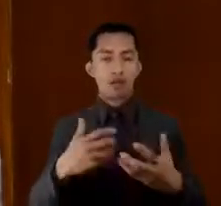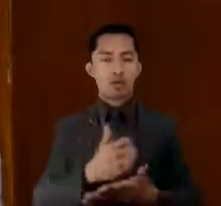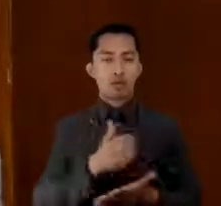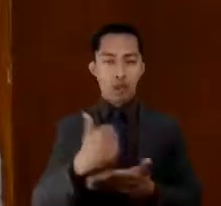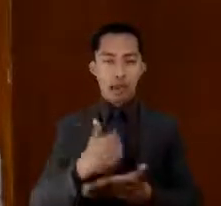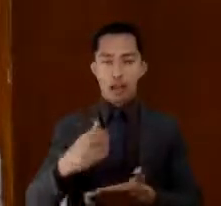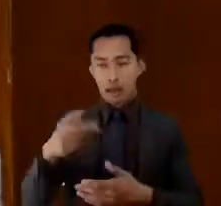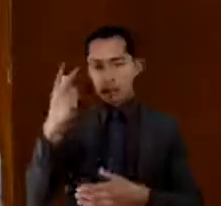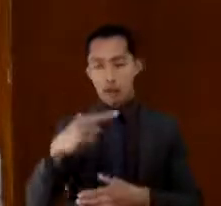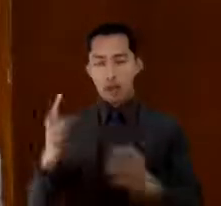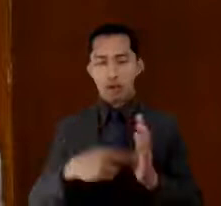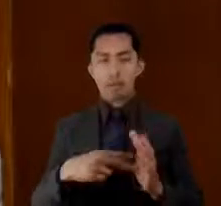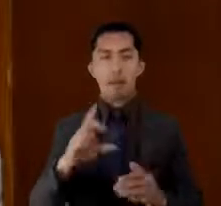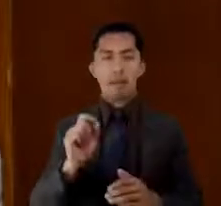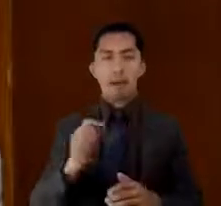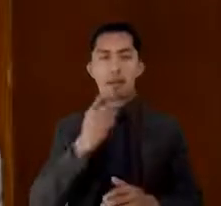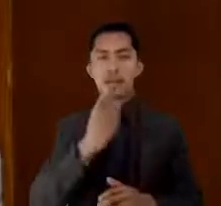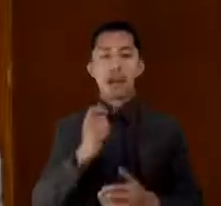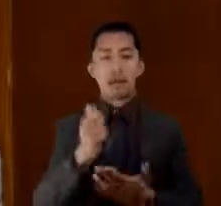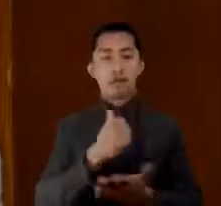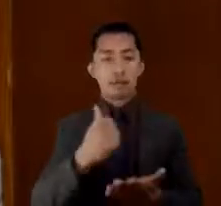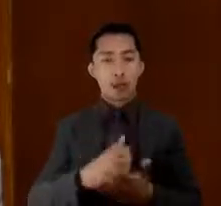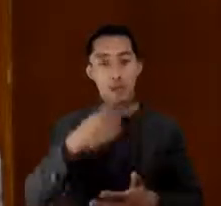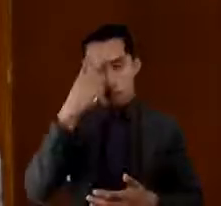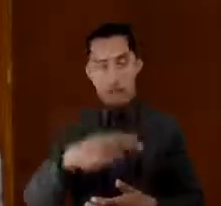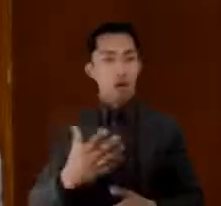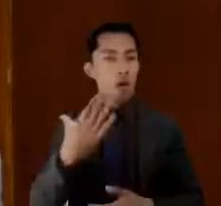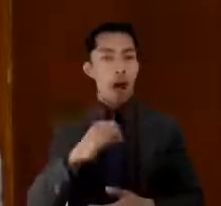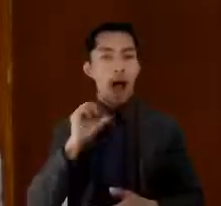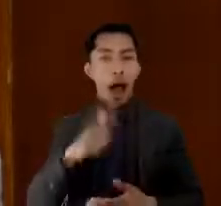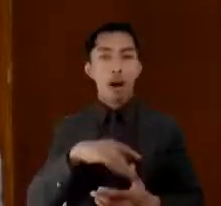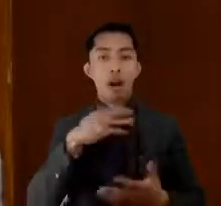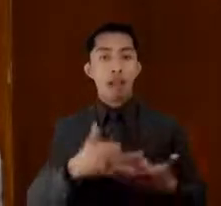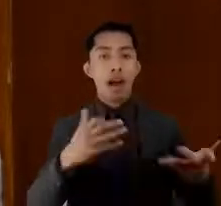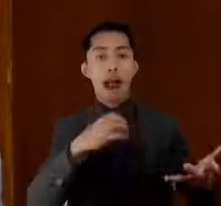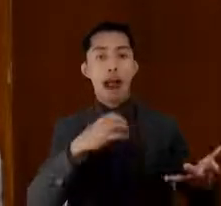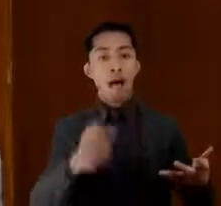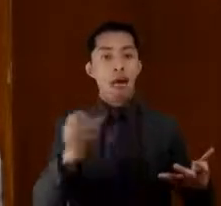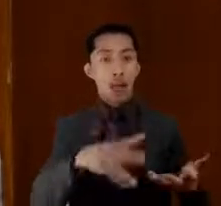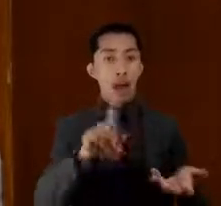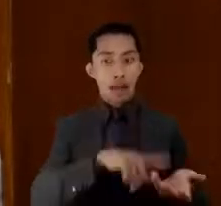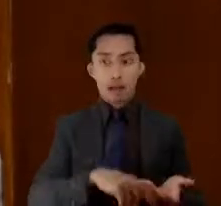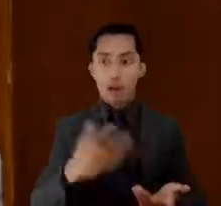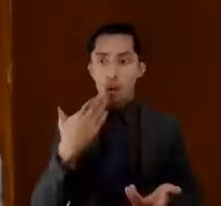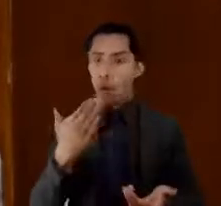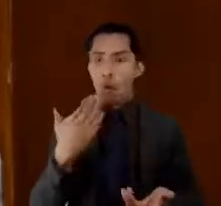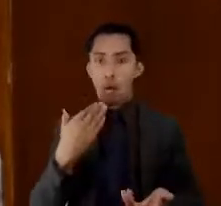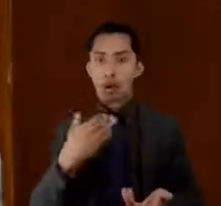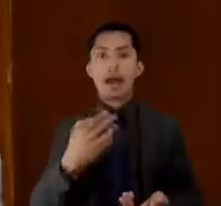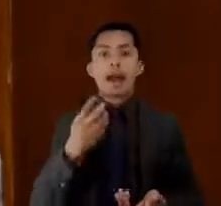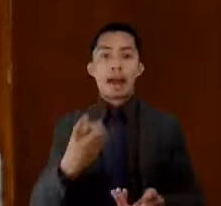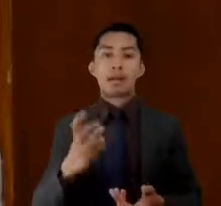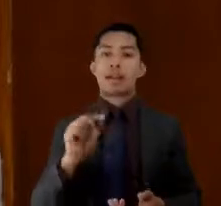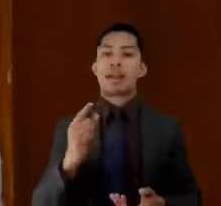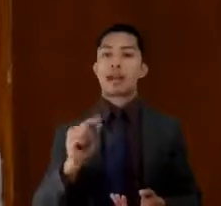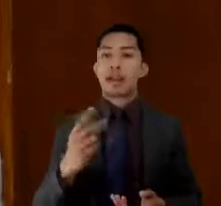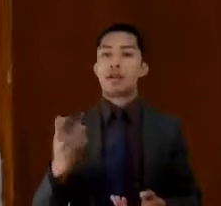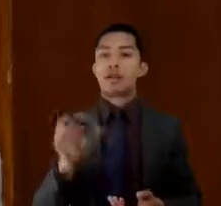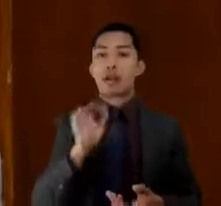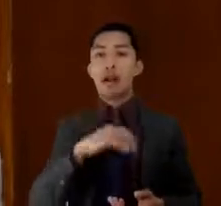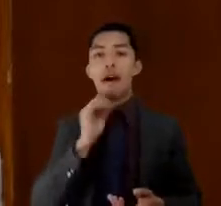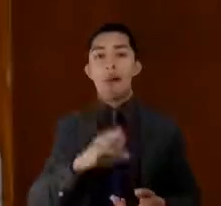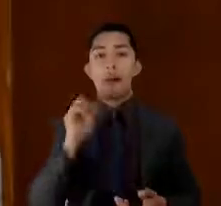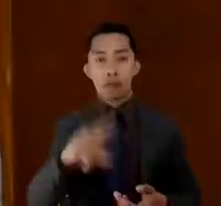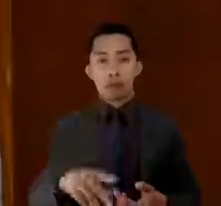Ciudad de México en 2020, la Ciudad de México no cuenta con ningún relleno sanitario dentro de sus confines, por lo que el 72% de la basura que